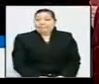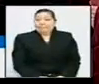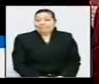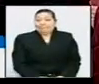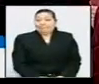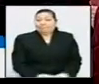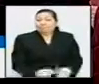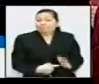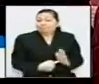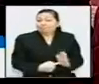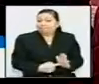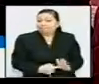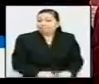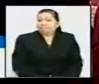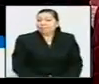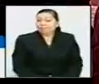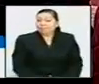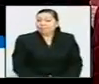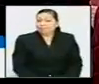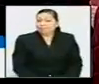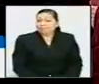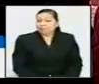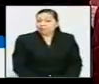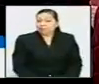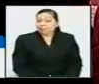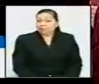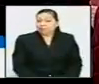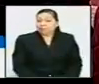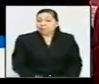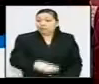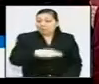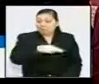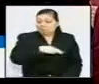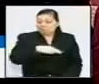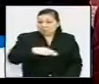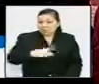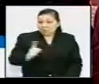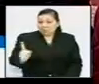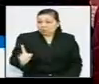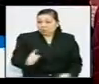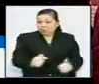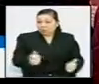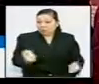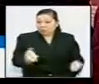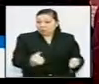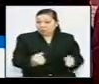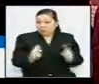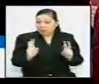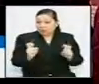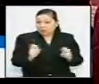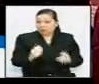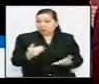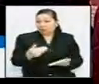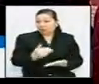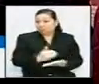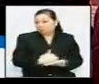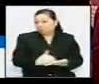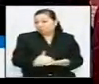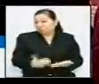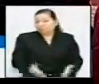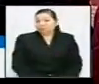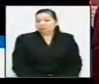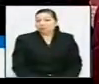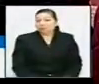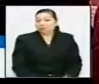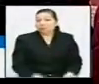usted nos ha revelado que le han citado, dice, al ministerio, a usted y a otros congresistas para ver el tema de la adenda, ¿no? Entonces, es